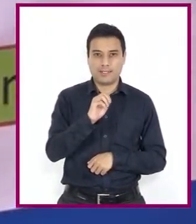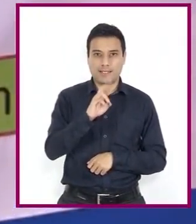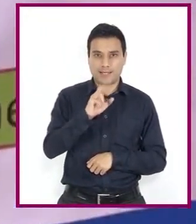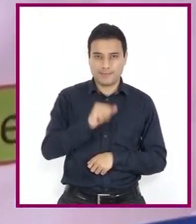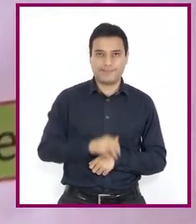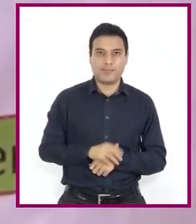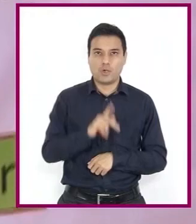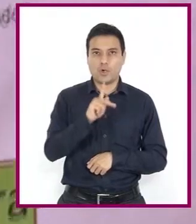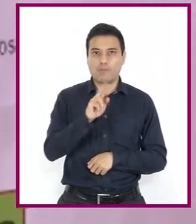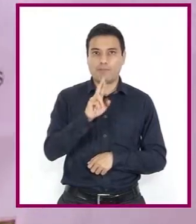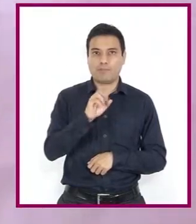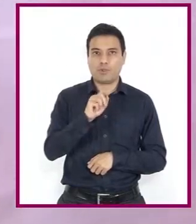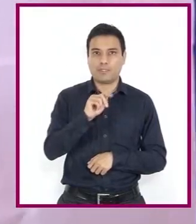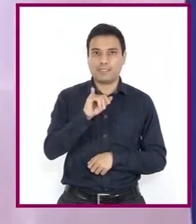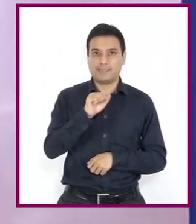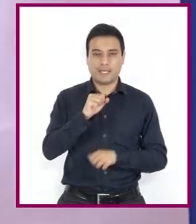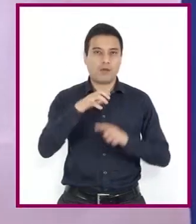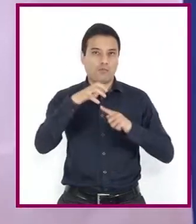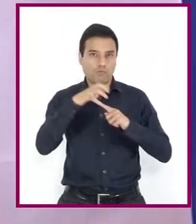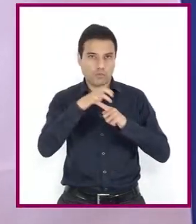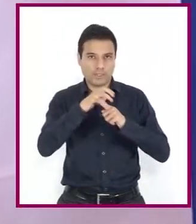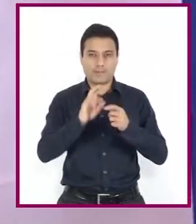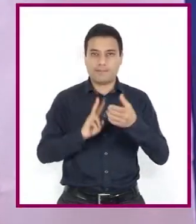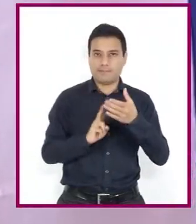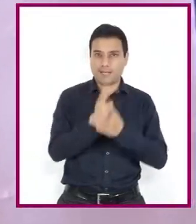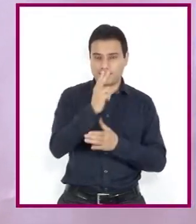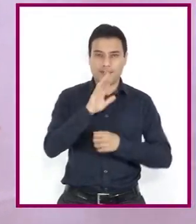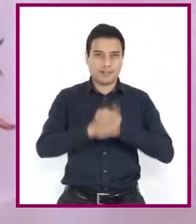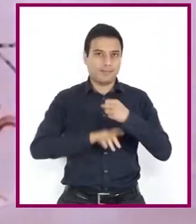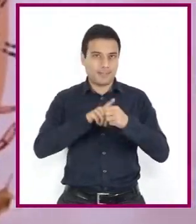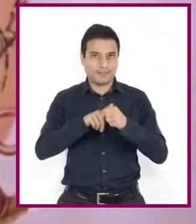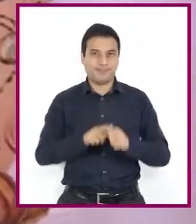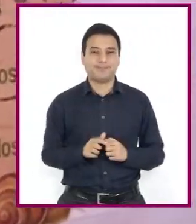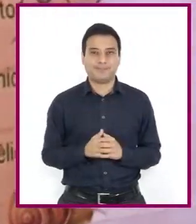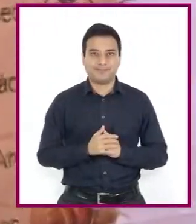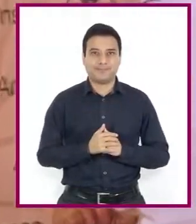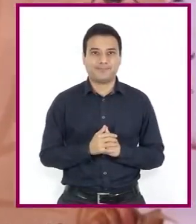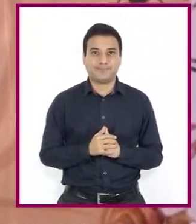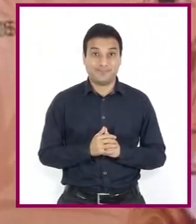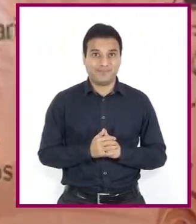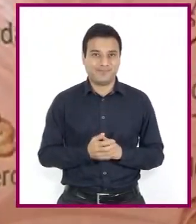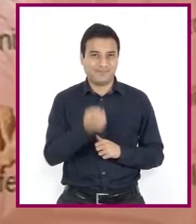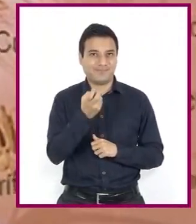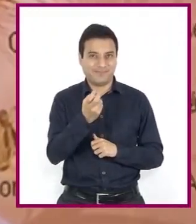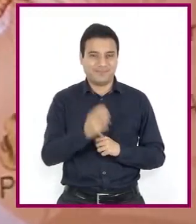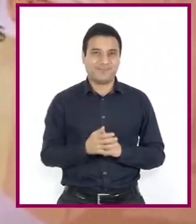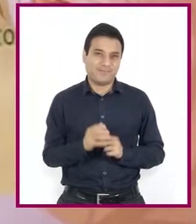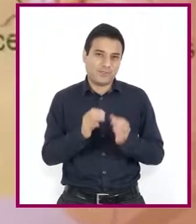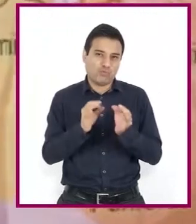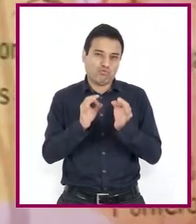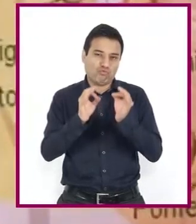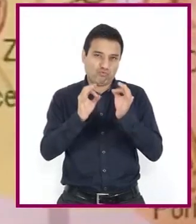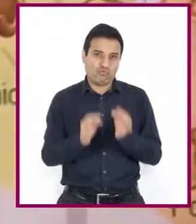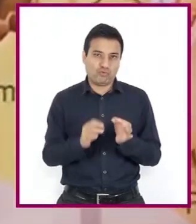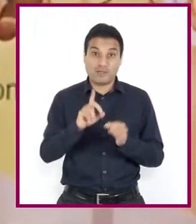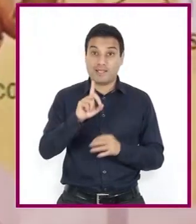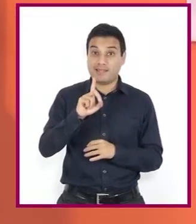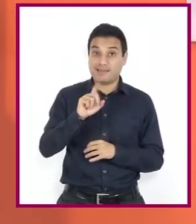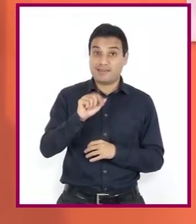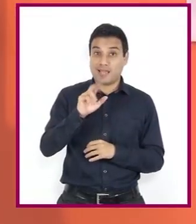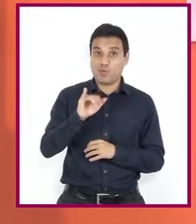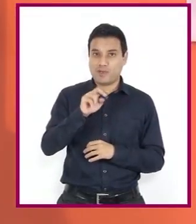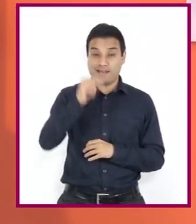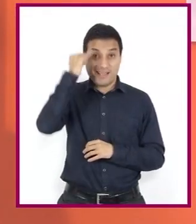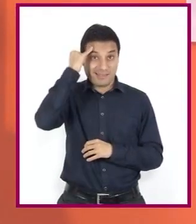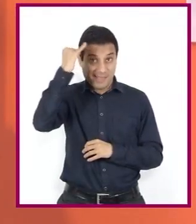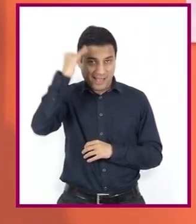Protista, Fungi, Plantae y Animalia. De esta forma, las aportaciones de Darwin se complementaron